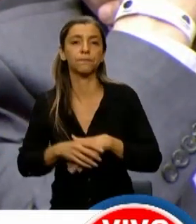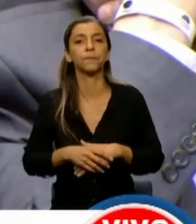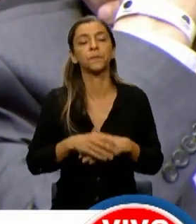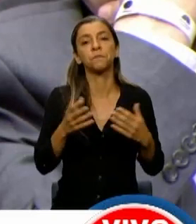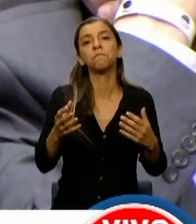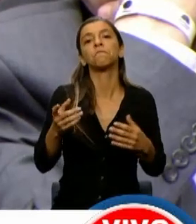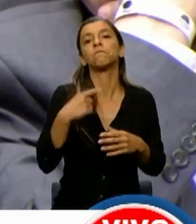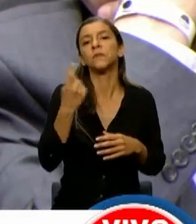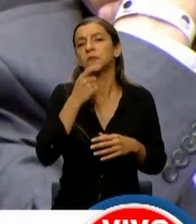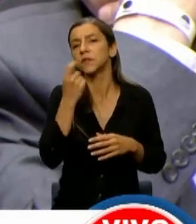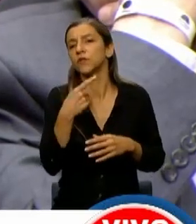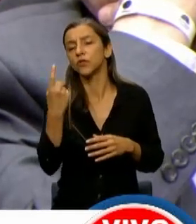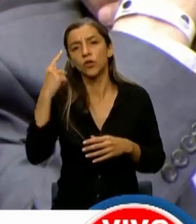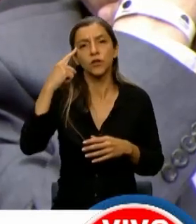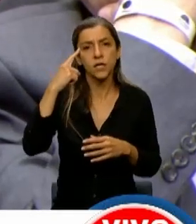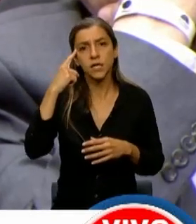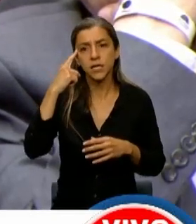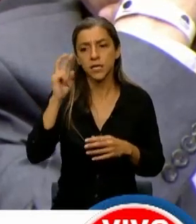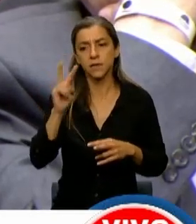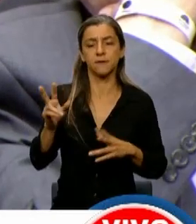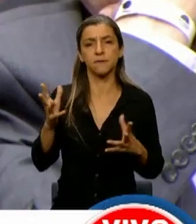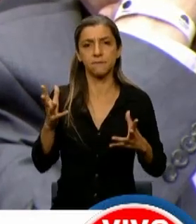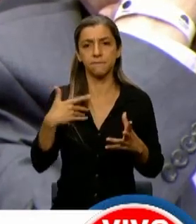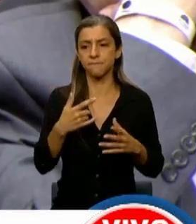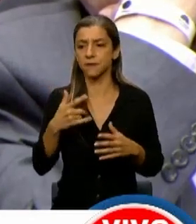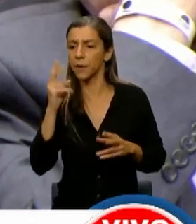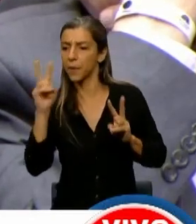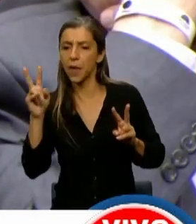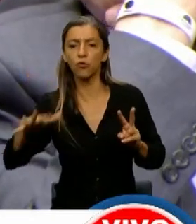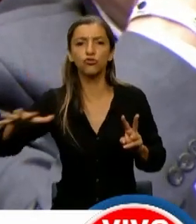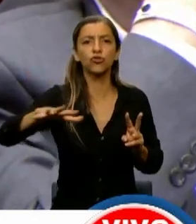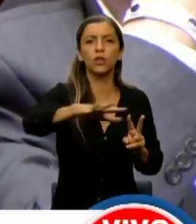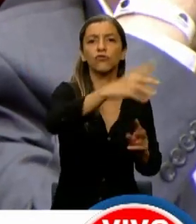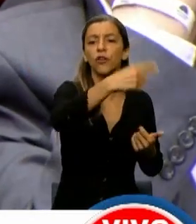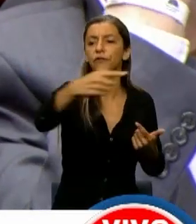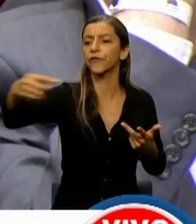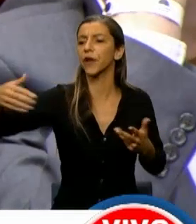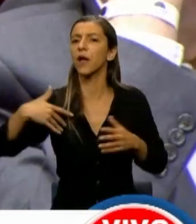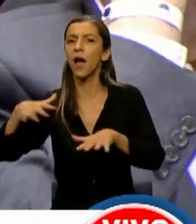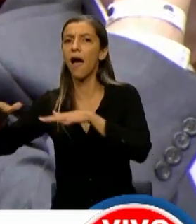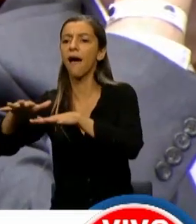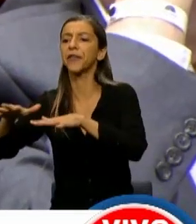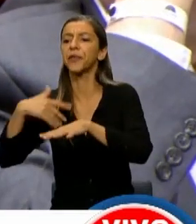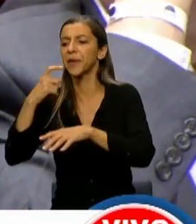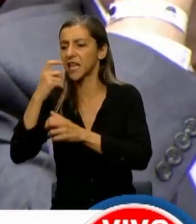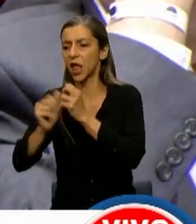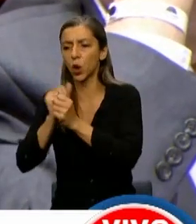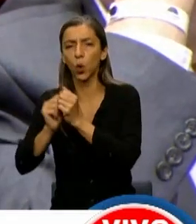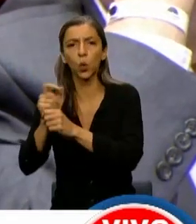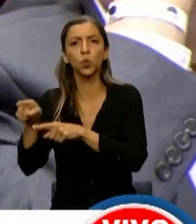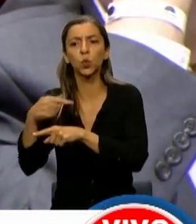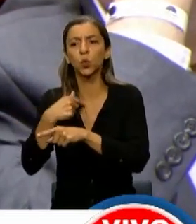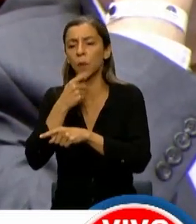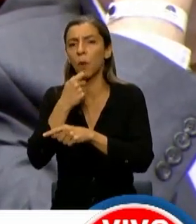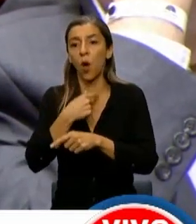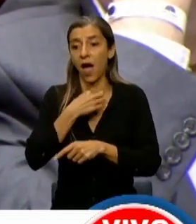pandemia. Y si uno lo analiza y lo mira por sectores, puede encontrarse con la actividad industrial. A